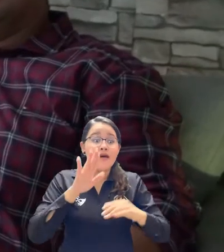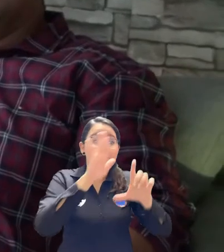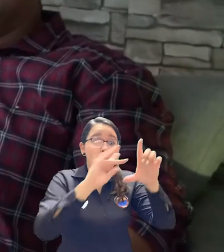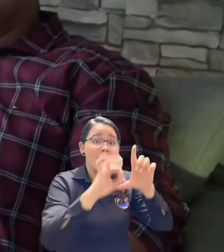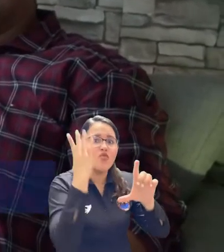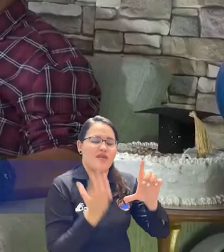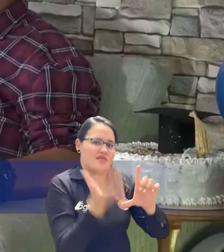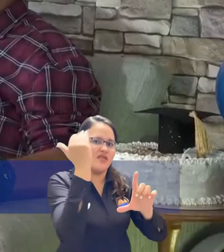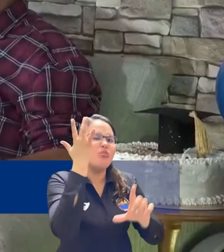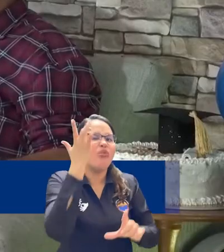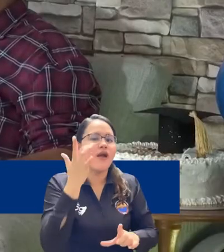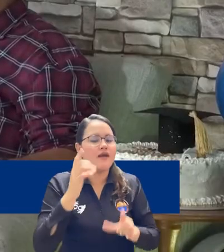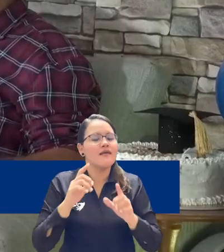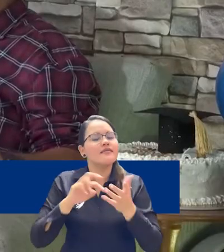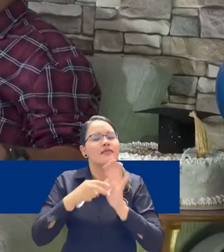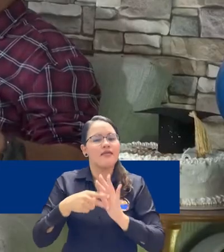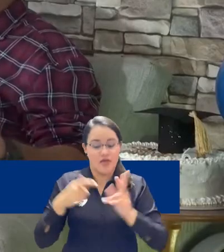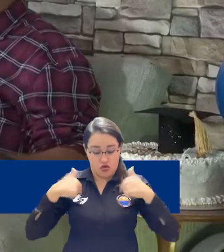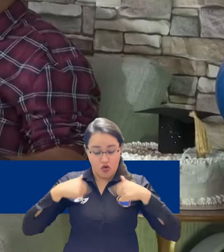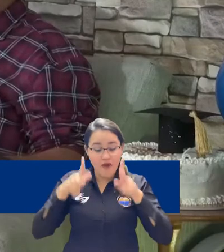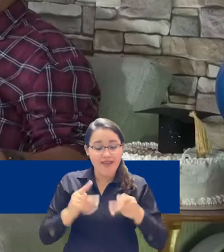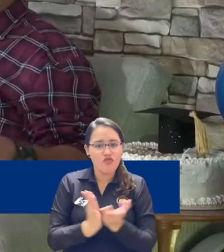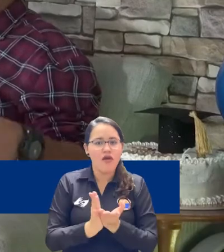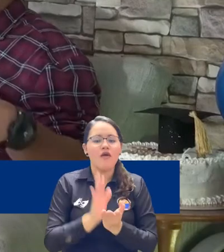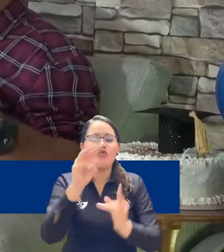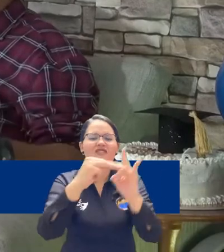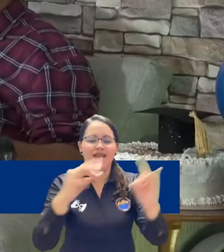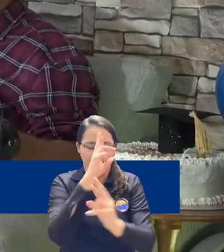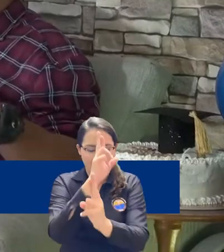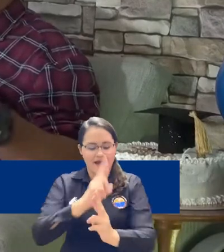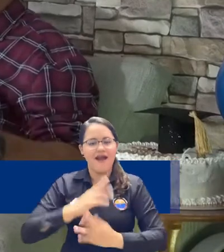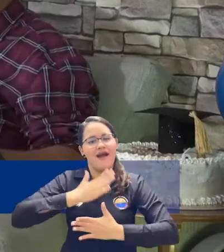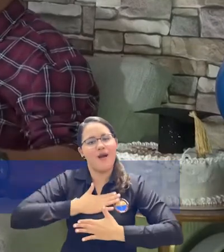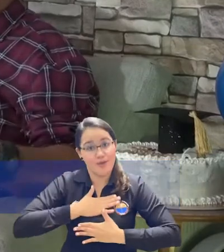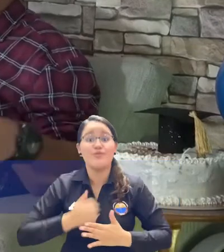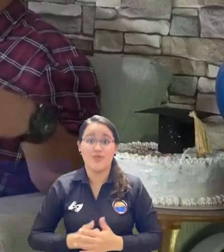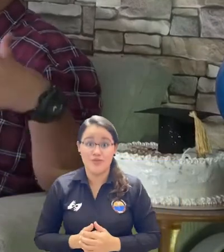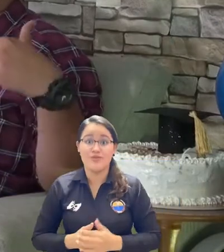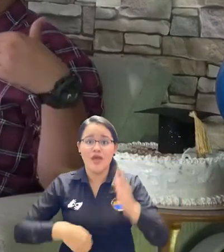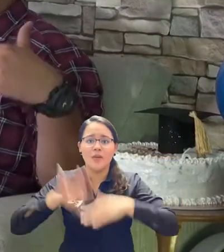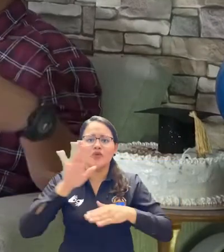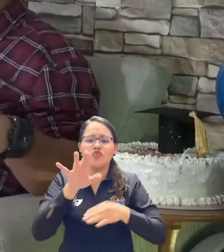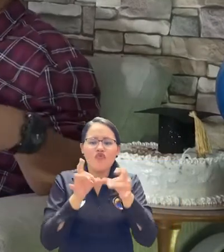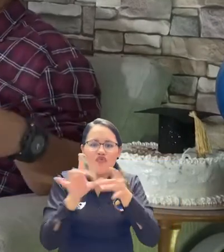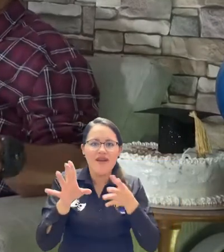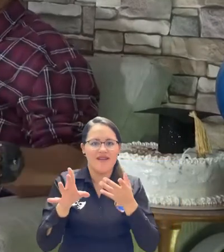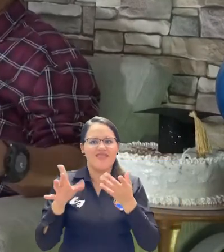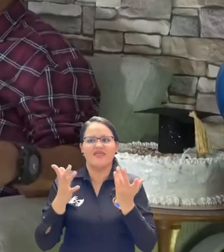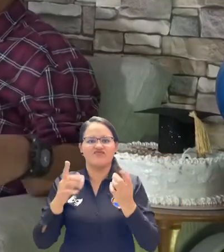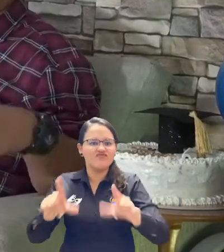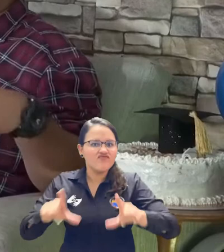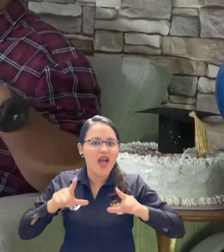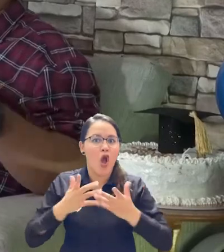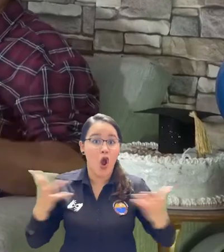como estudiantes, ya que para nosotros es importante que estas fechas sean resaltadas, porque después de 5 o 6 años